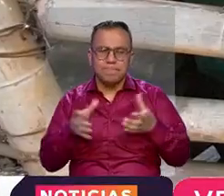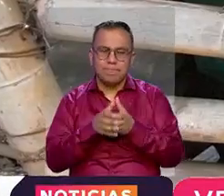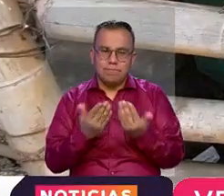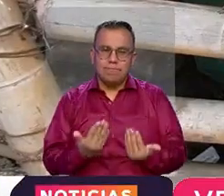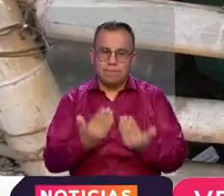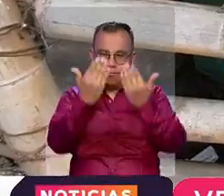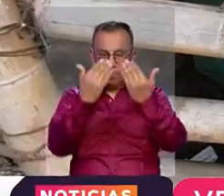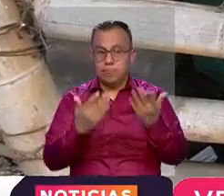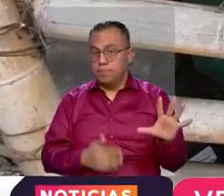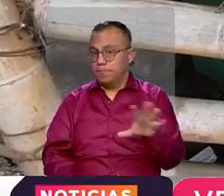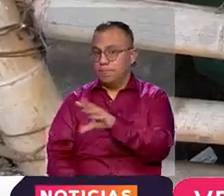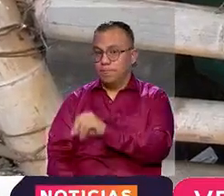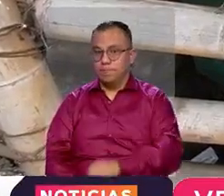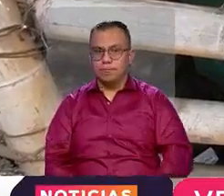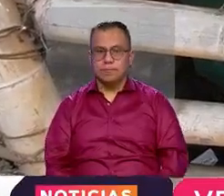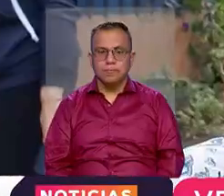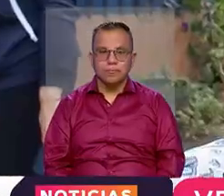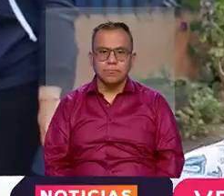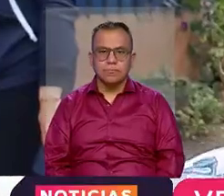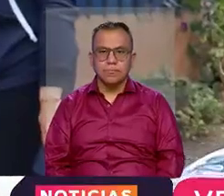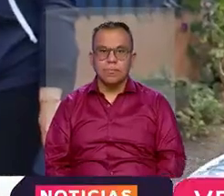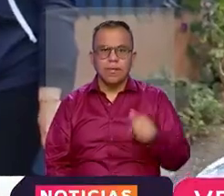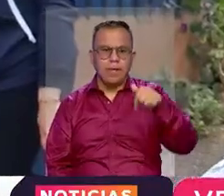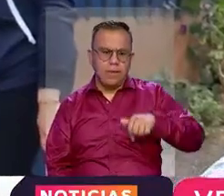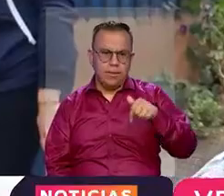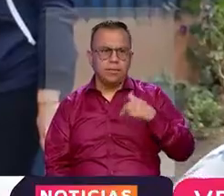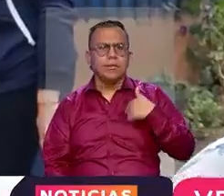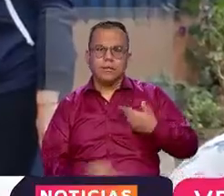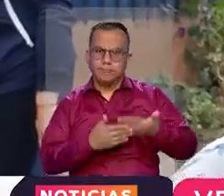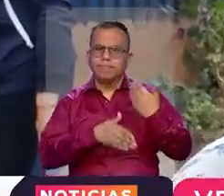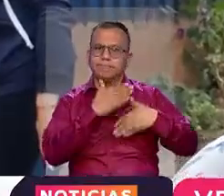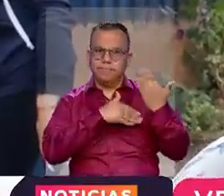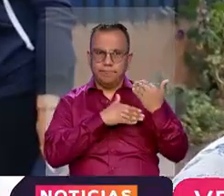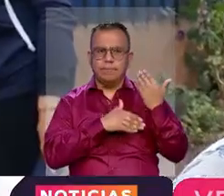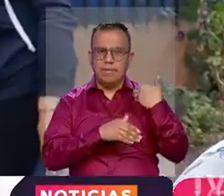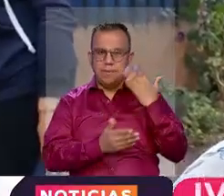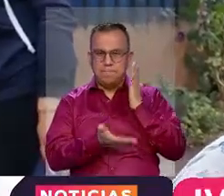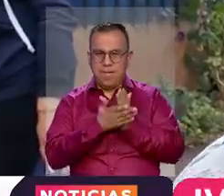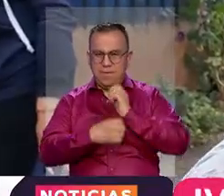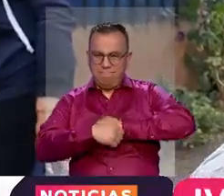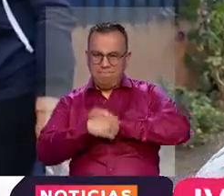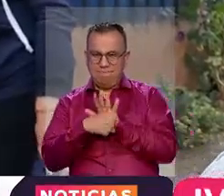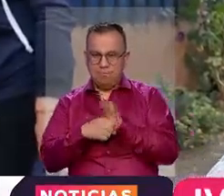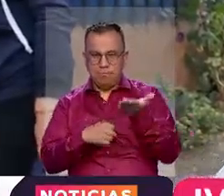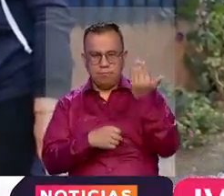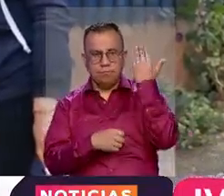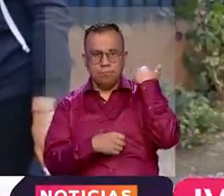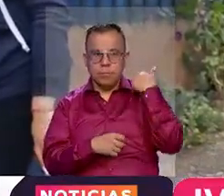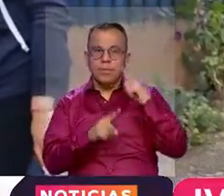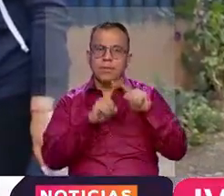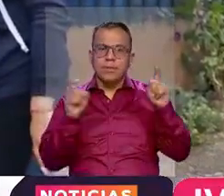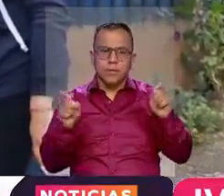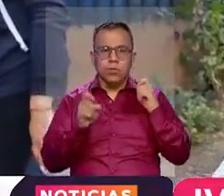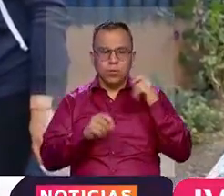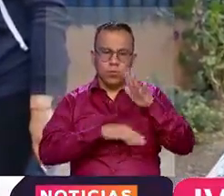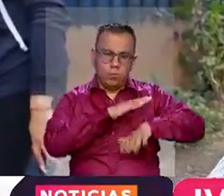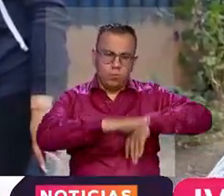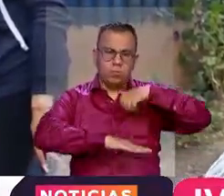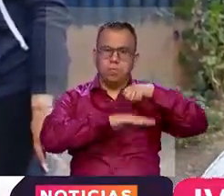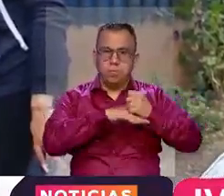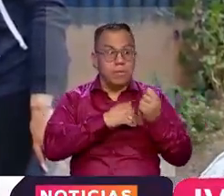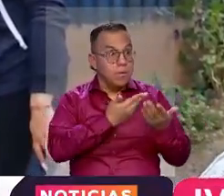de beneficio para todos. Nosotros aquí hacíamos un proceso antes de la pandemia de ruta de reciclaje